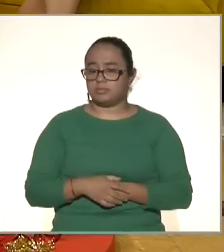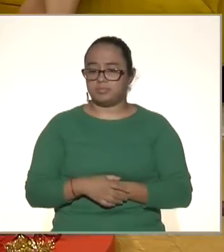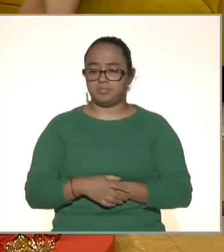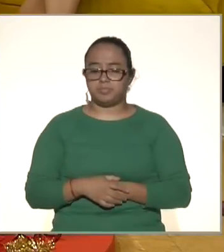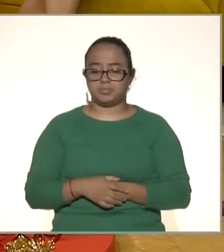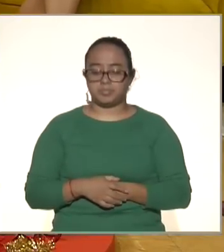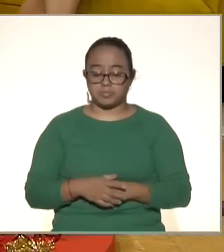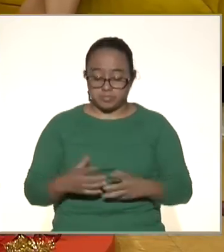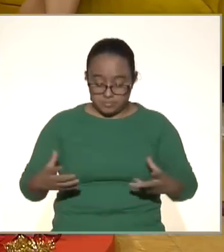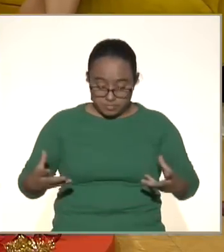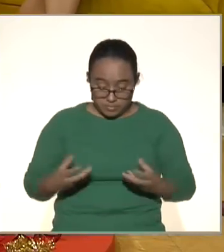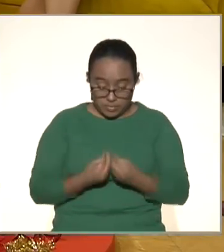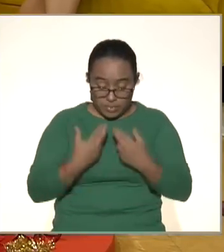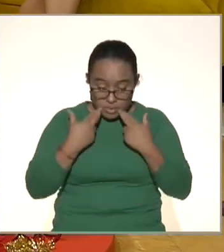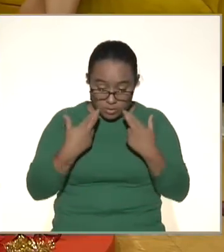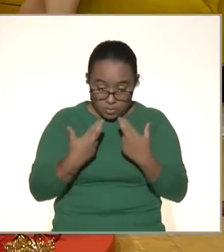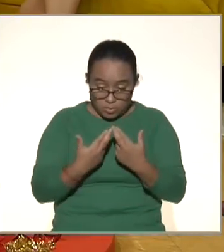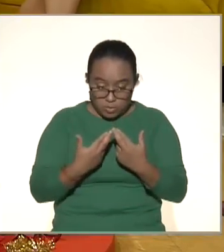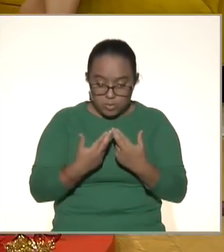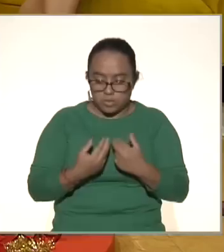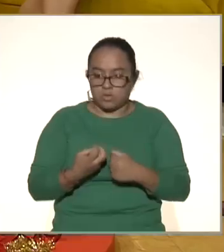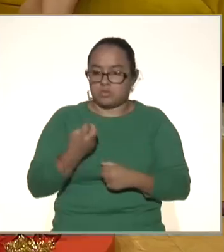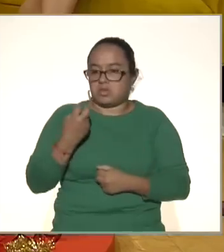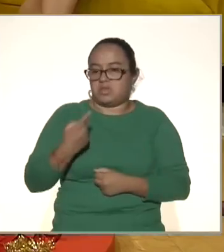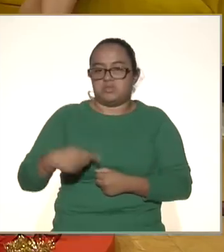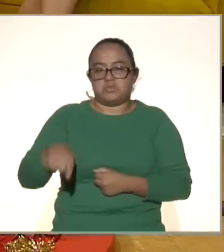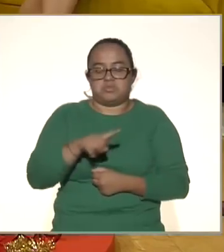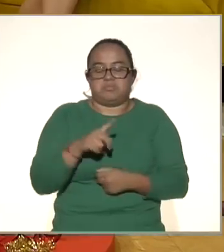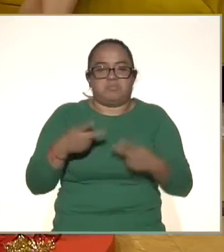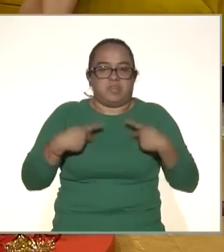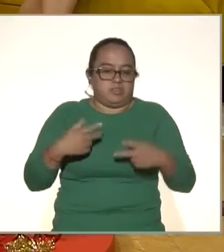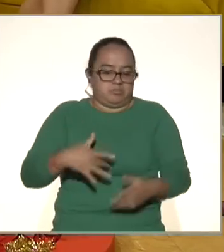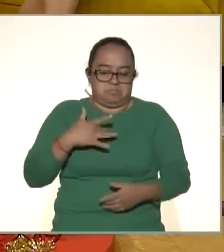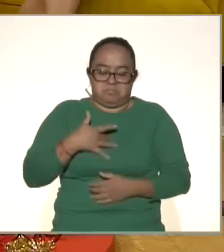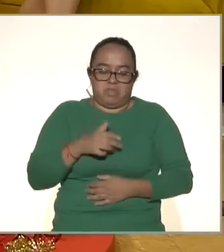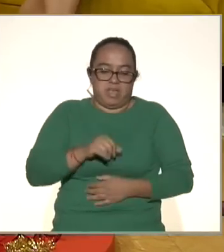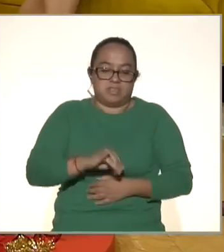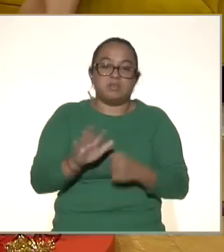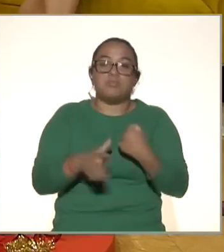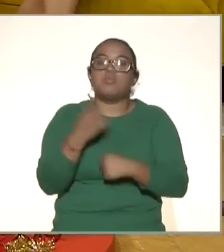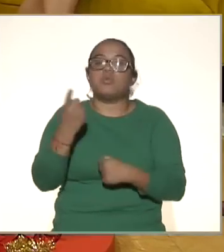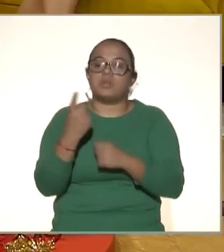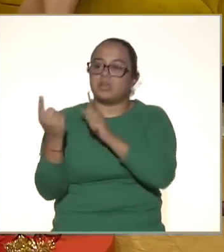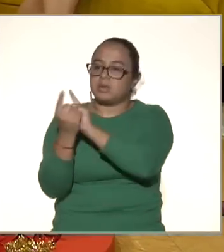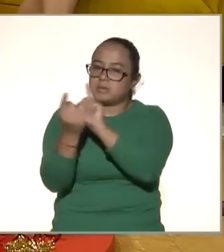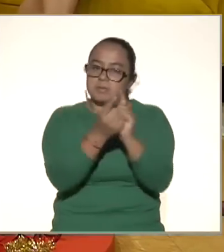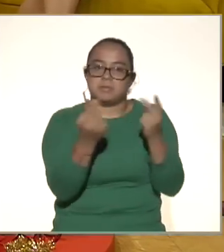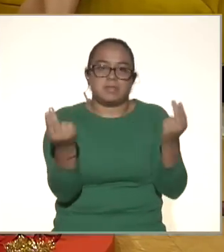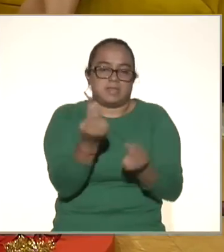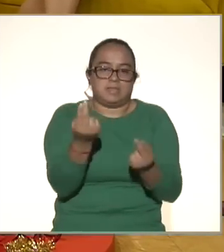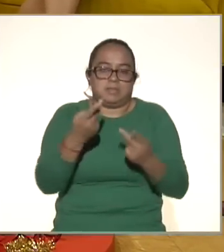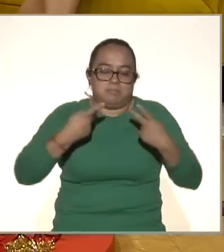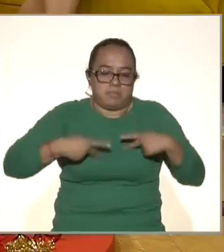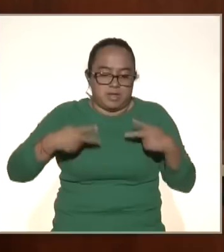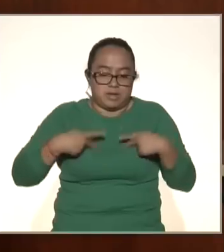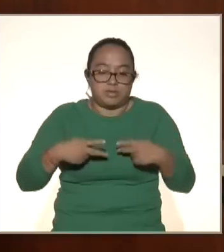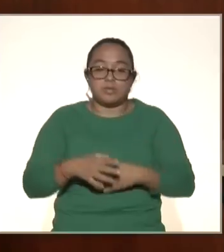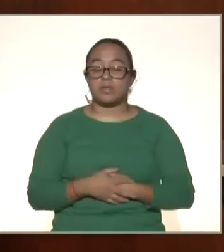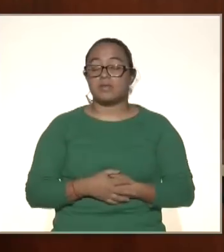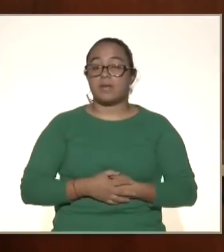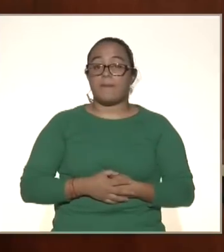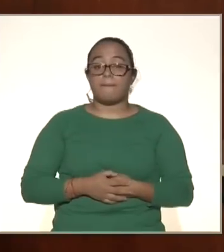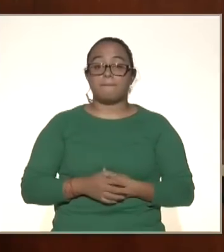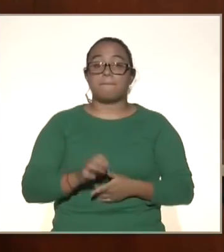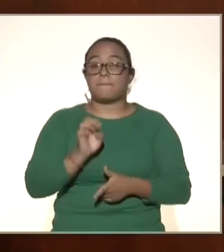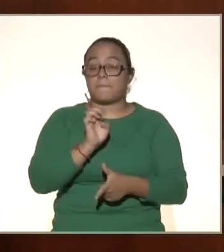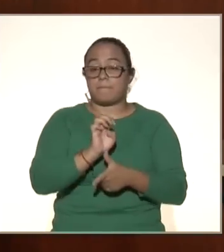El reunirnos es algo que nos viene por instinto, porque somos seres sociales. Claro. Sí. Entonces,